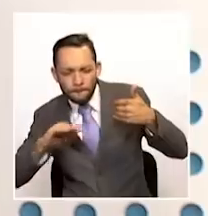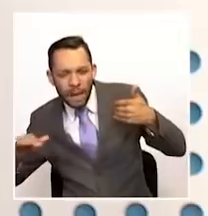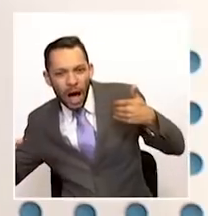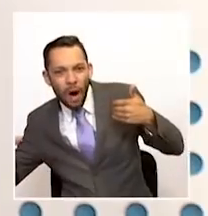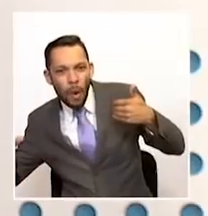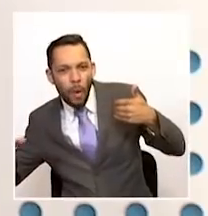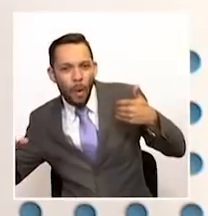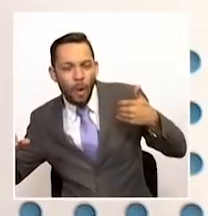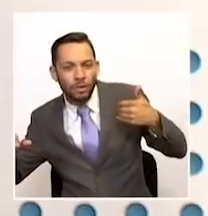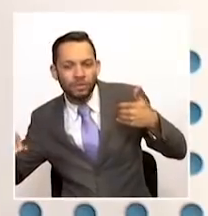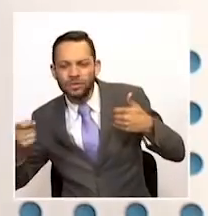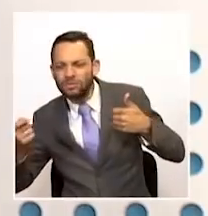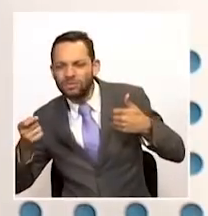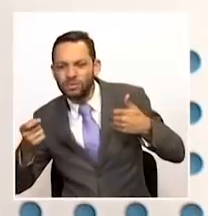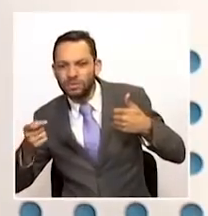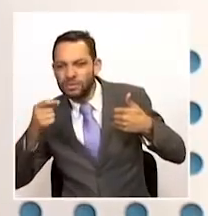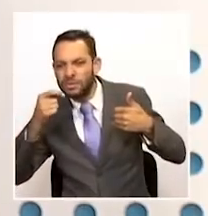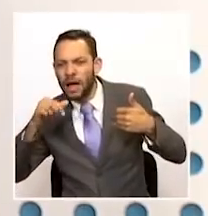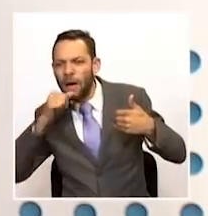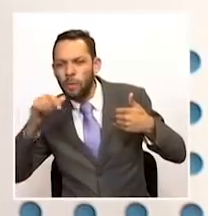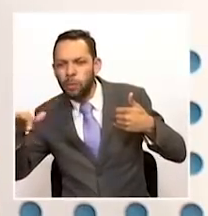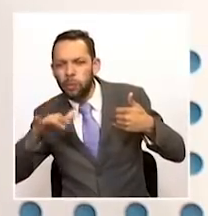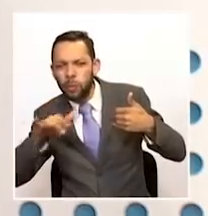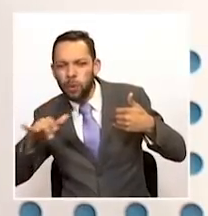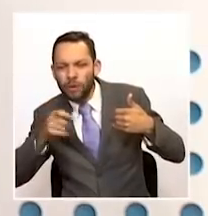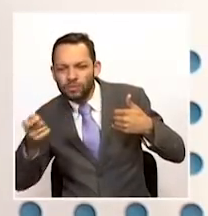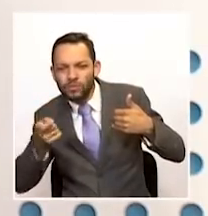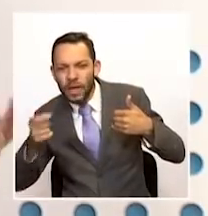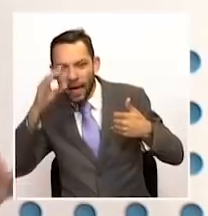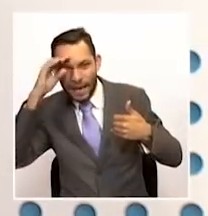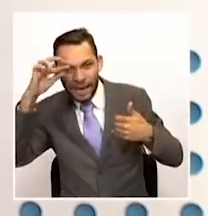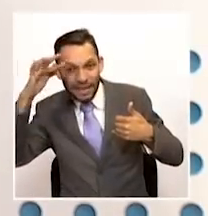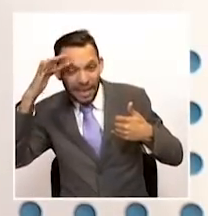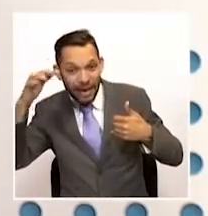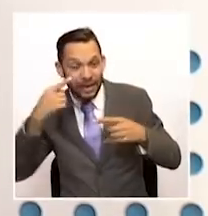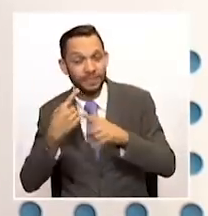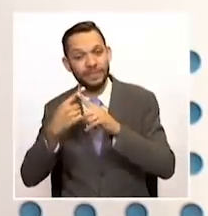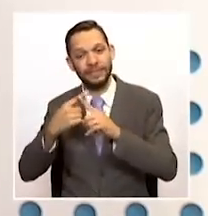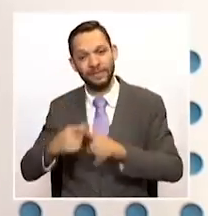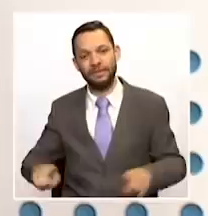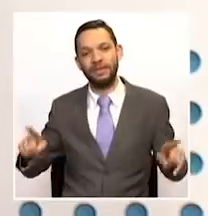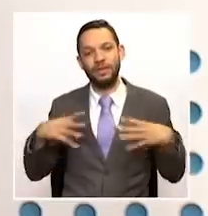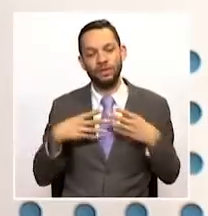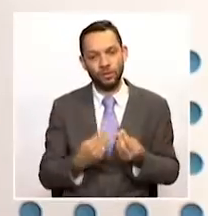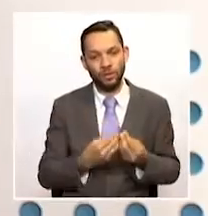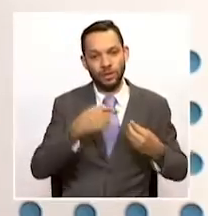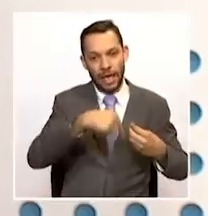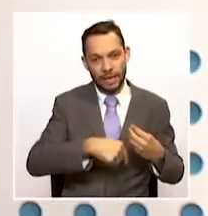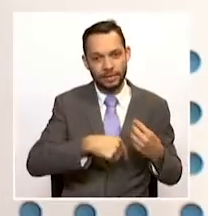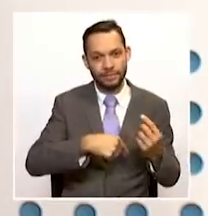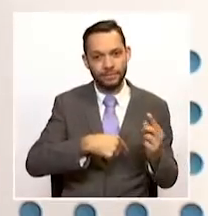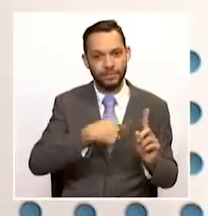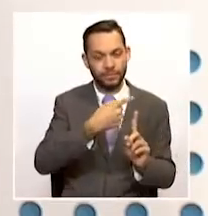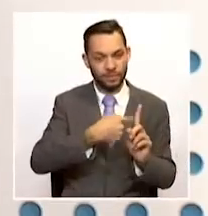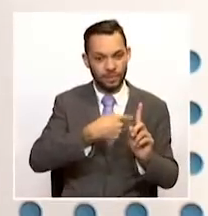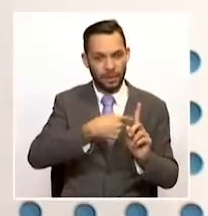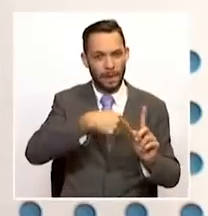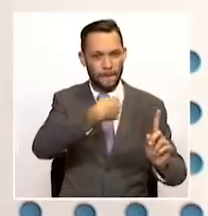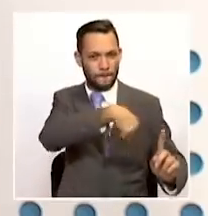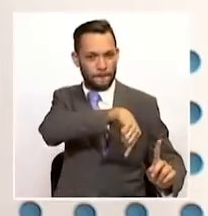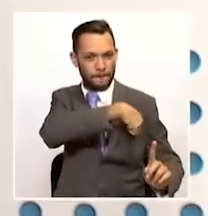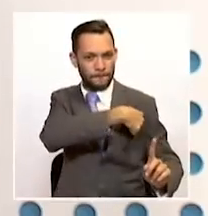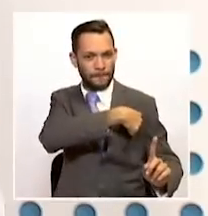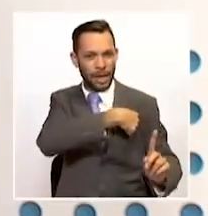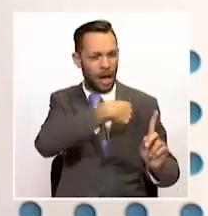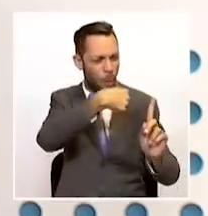intensivos que manejábamos cifras de 585 mm de mercurio aquí en manizales donde se hacía la conversión sobre la presión de